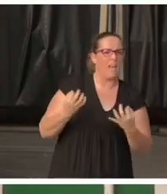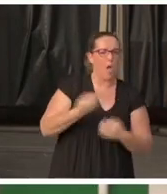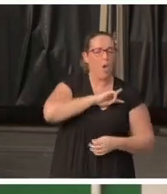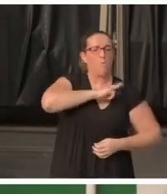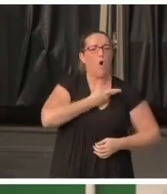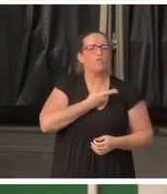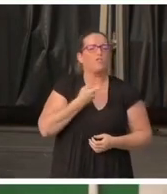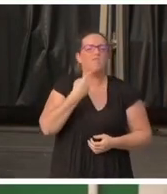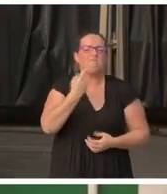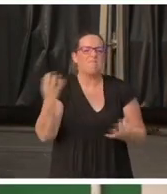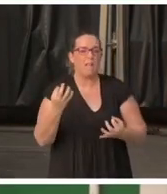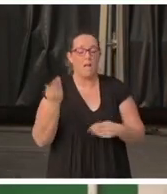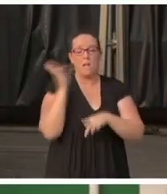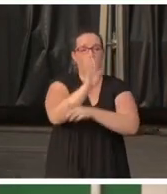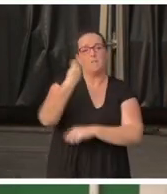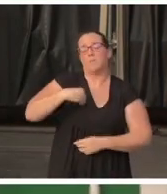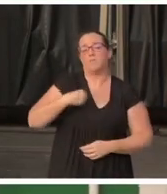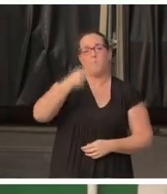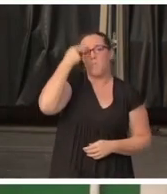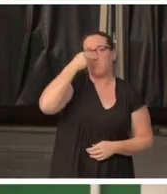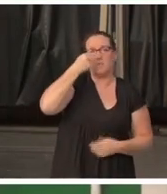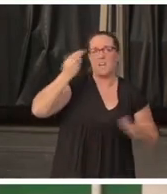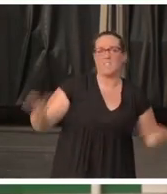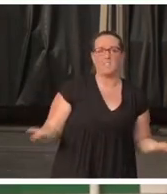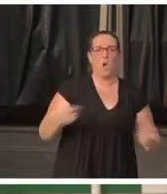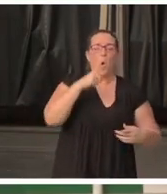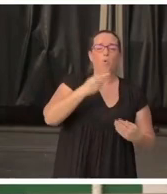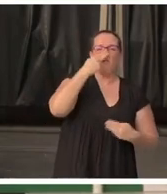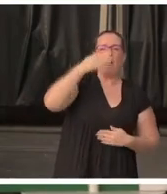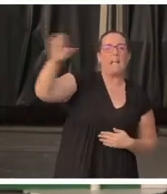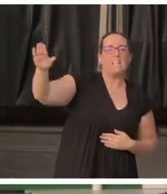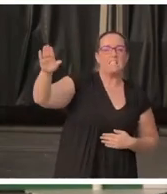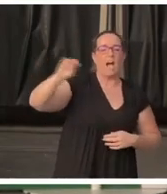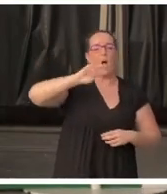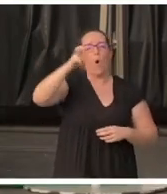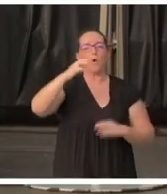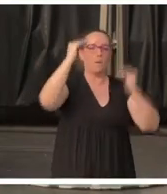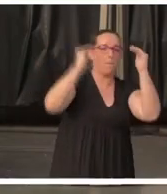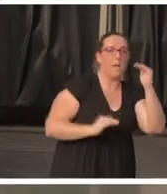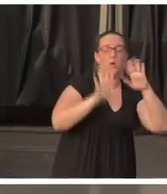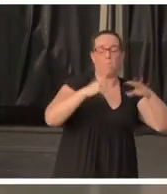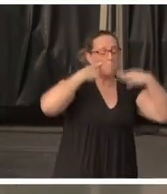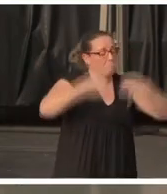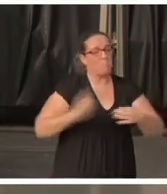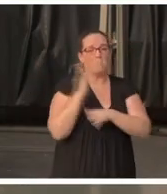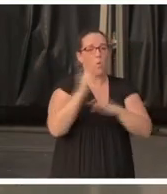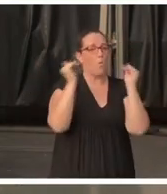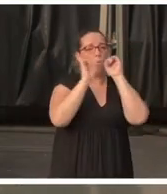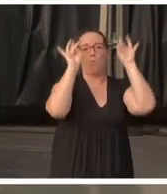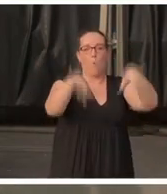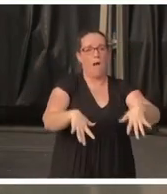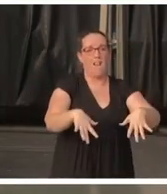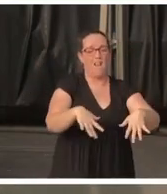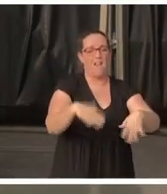Vox? Representan los mismos intereses. Unos son más franquistas que otros, pero representan los mismos intereses, los de los